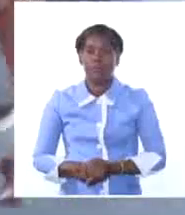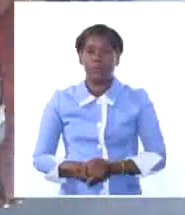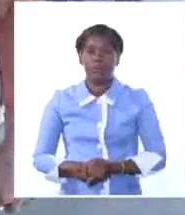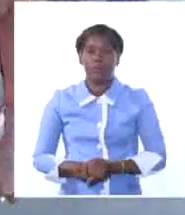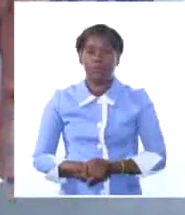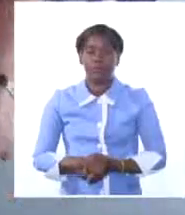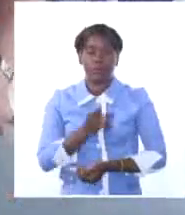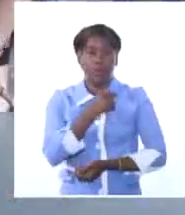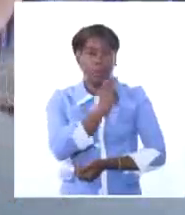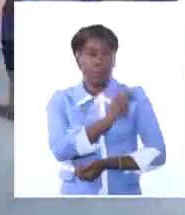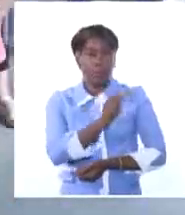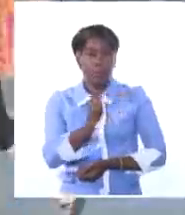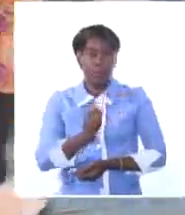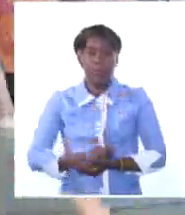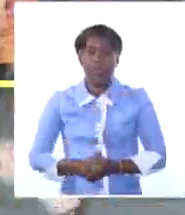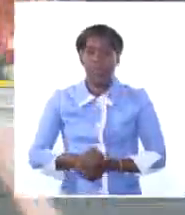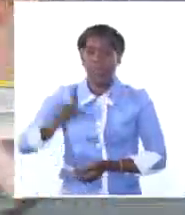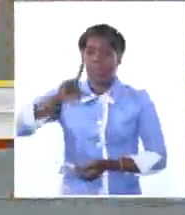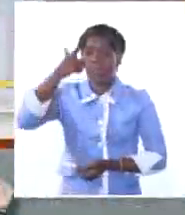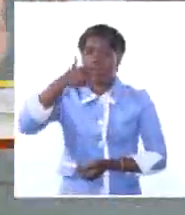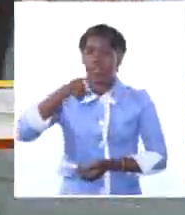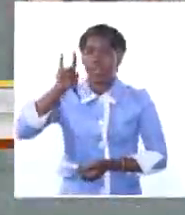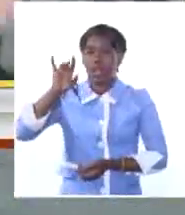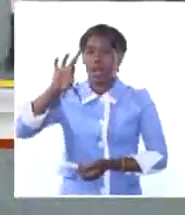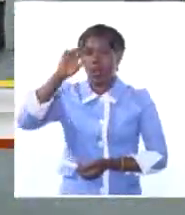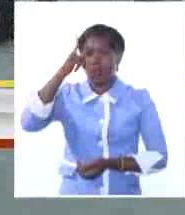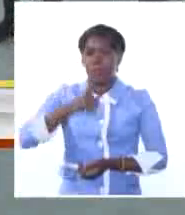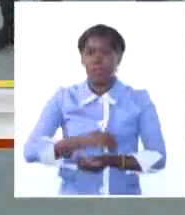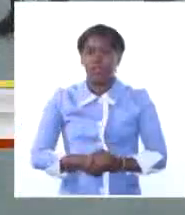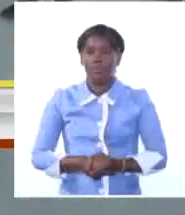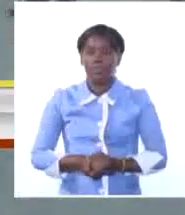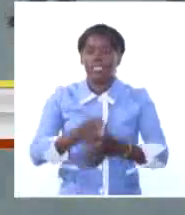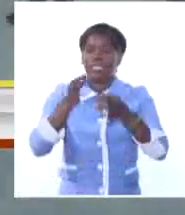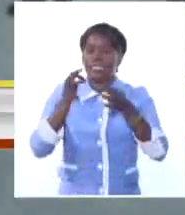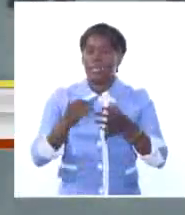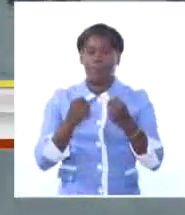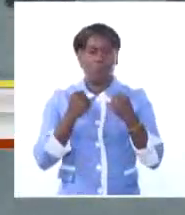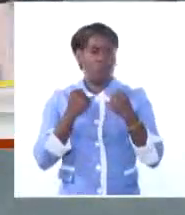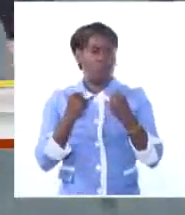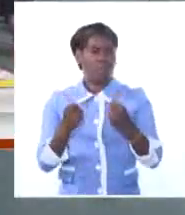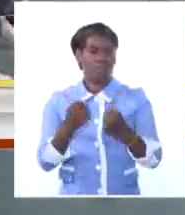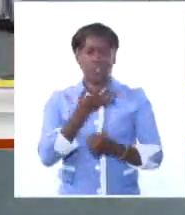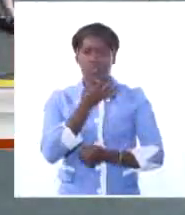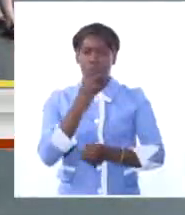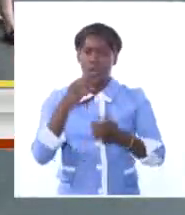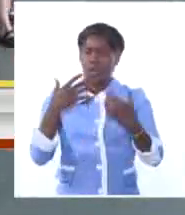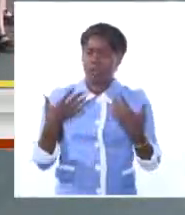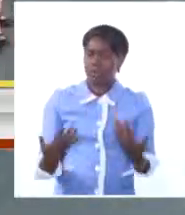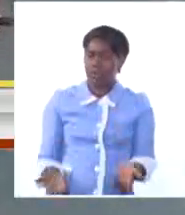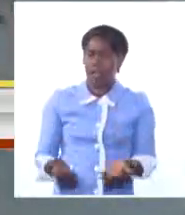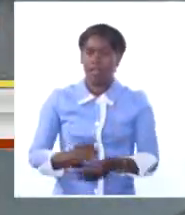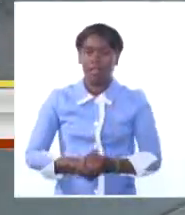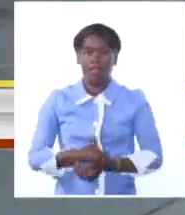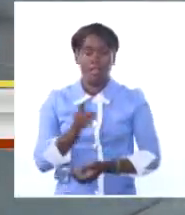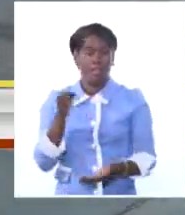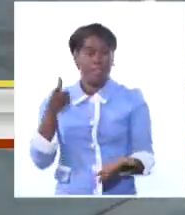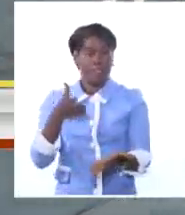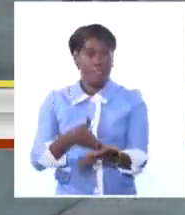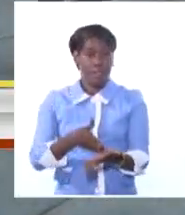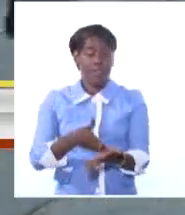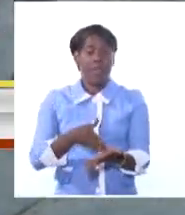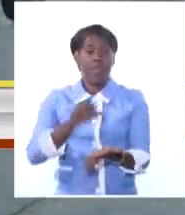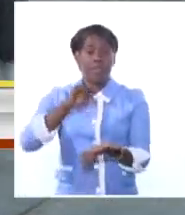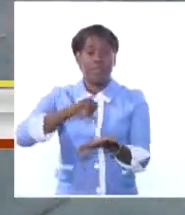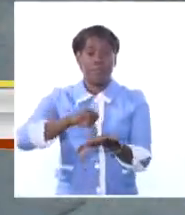Bien. La maestra Laura Alonso es incansable. Desde que llega al Centro de Promoción de la Danza, ProDanza, que creó